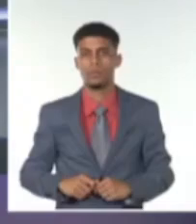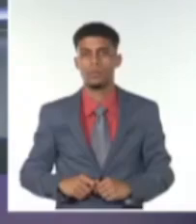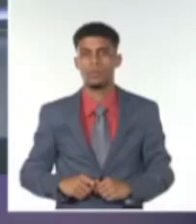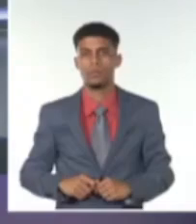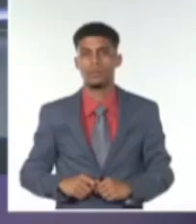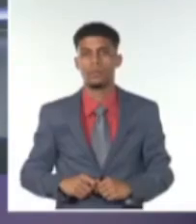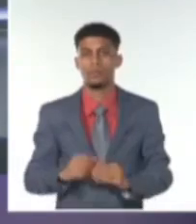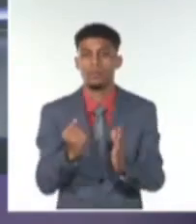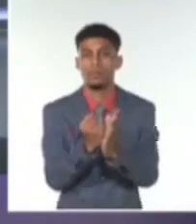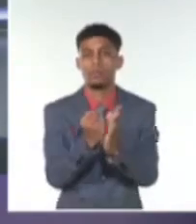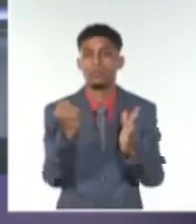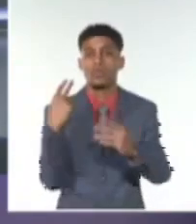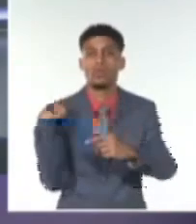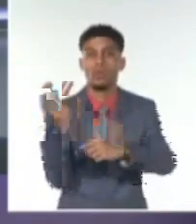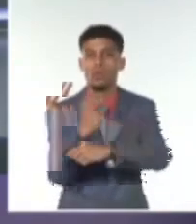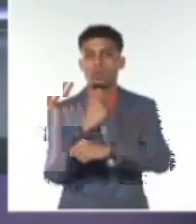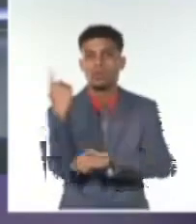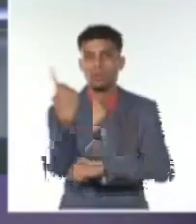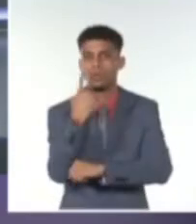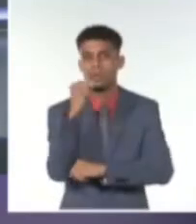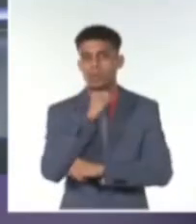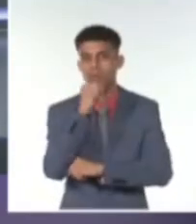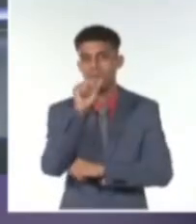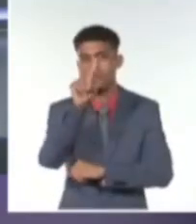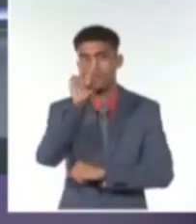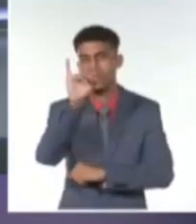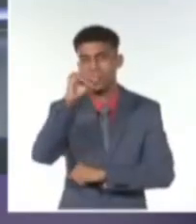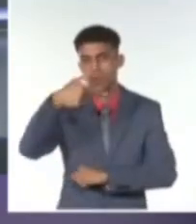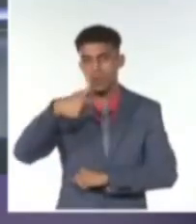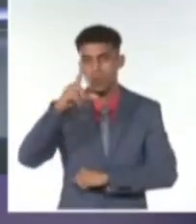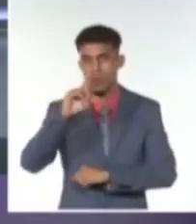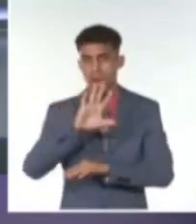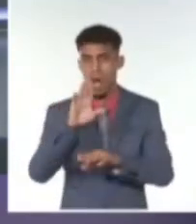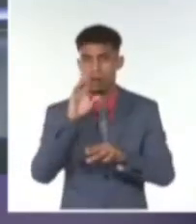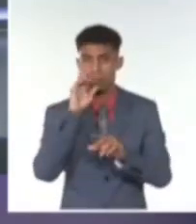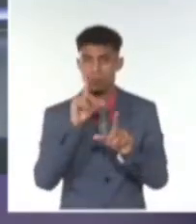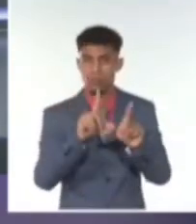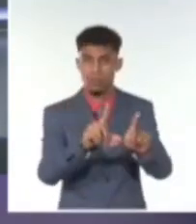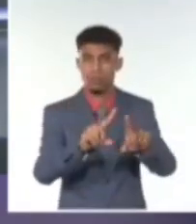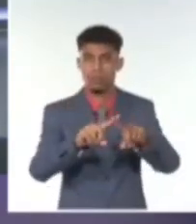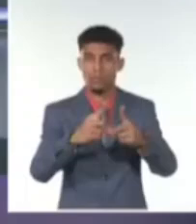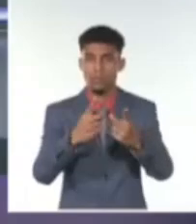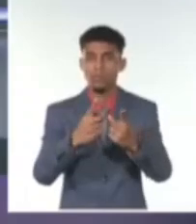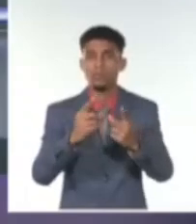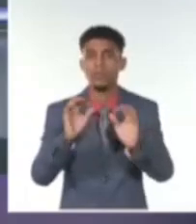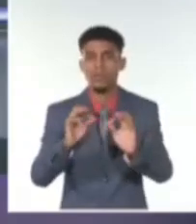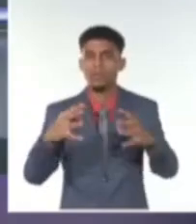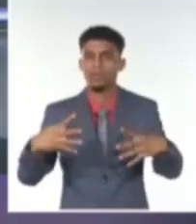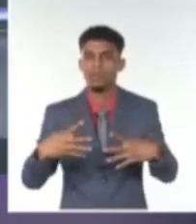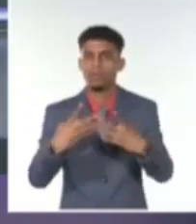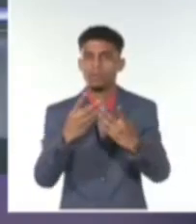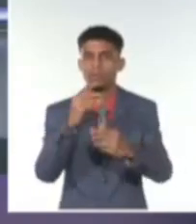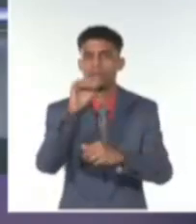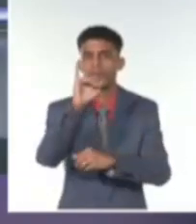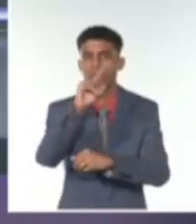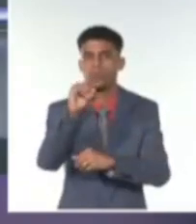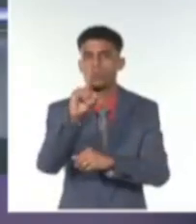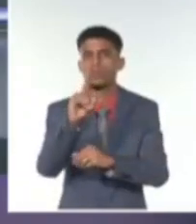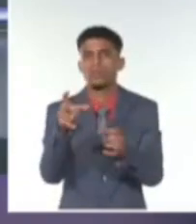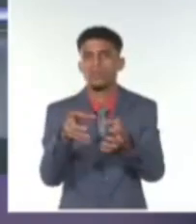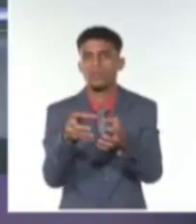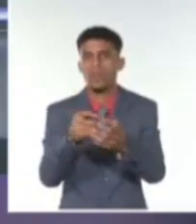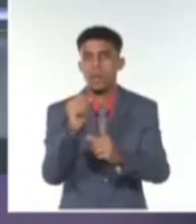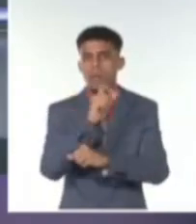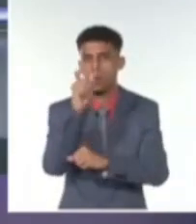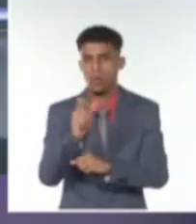Los premios del Concurso Nacional de Periodismo 26 de julio fueron entregados en el acto por el aniversario 61 de la Unión de Periodistas de Cuba, efectuado en la